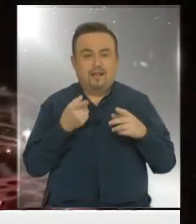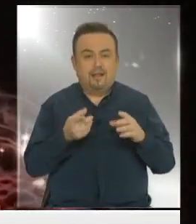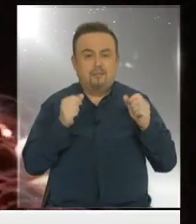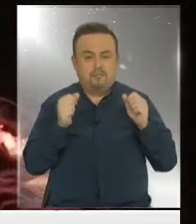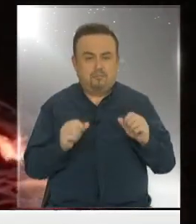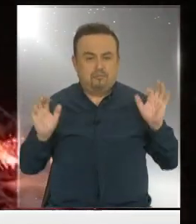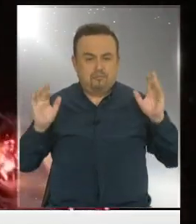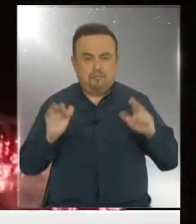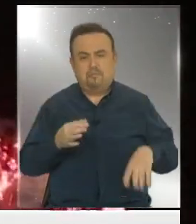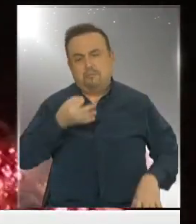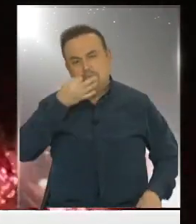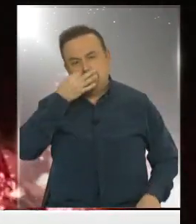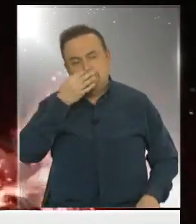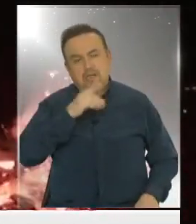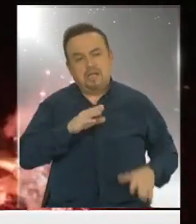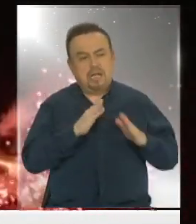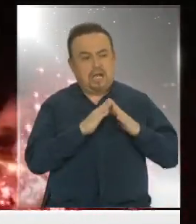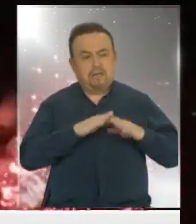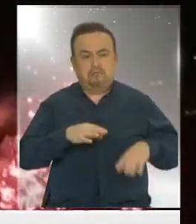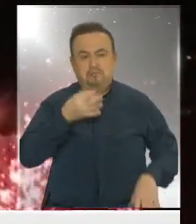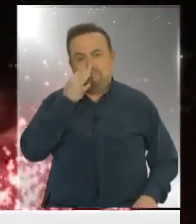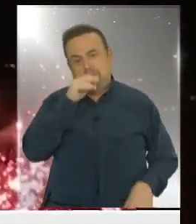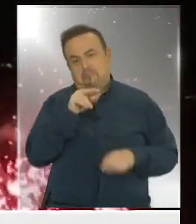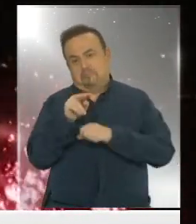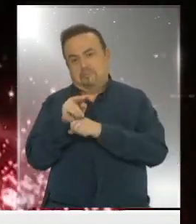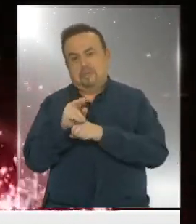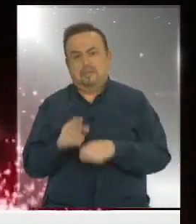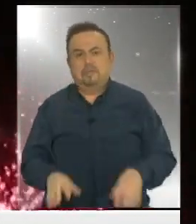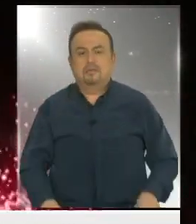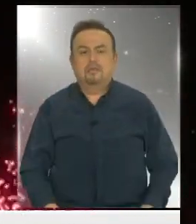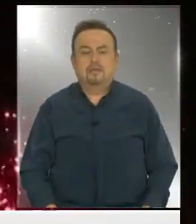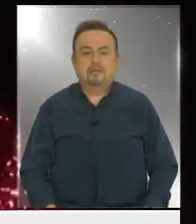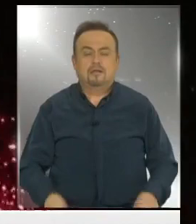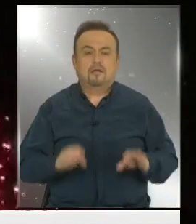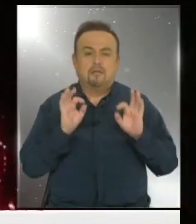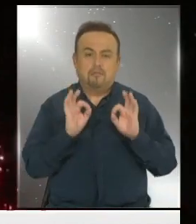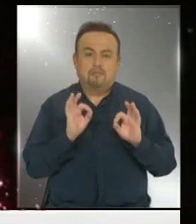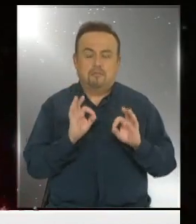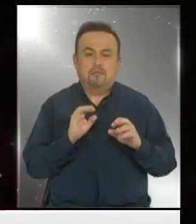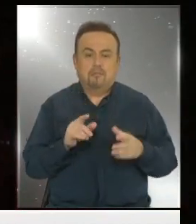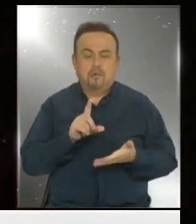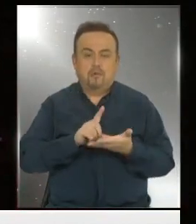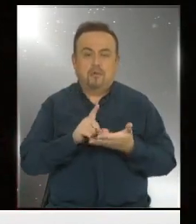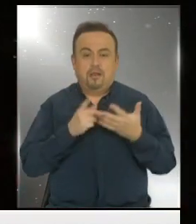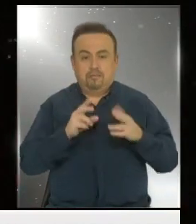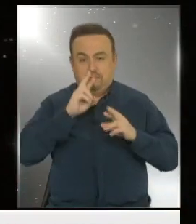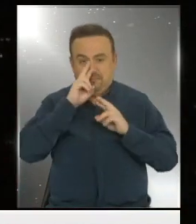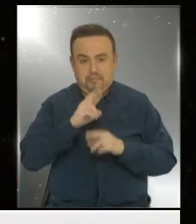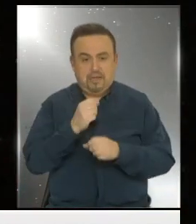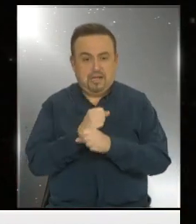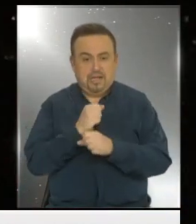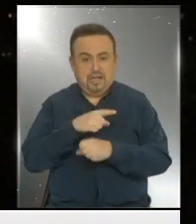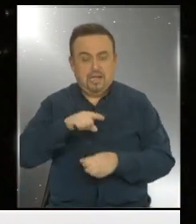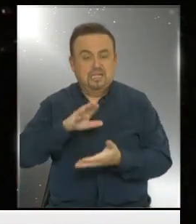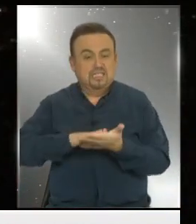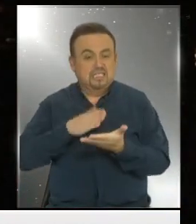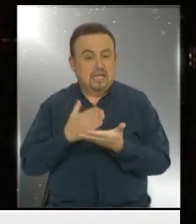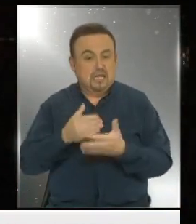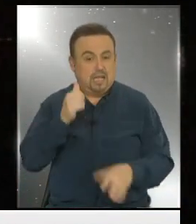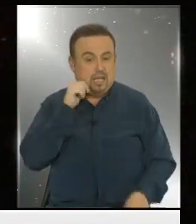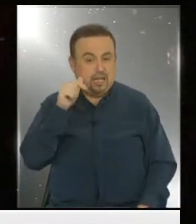podían apreciar este espectáculo sin salir de sus casas. Exactamente. ¿Cierto? Un buen punto de lanzamiento. Y en honor a los trabajadores de la salud que